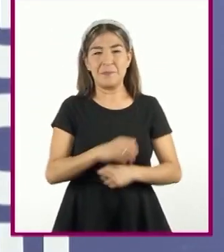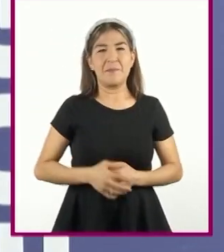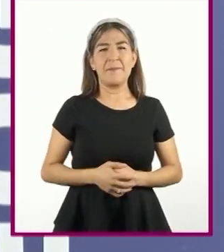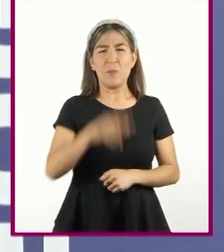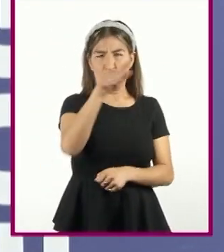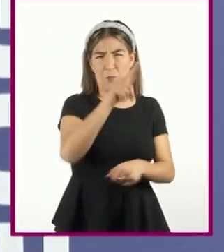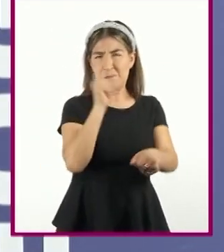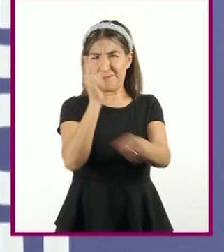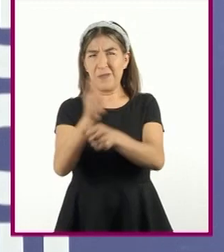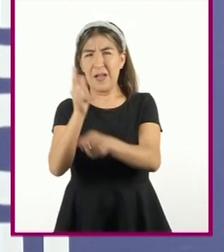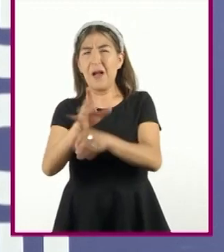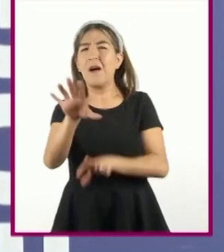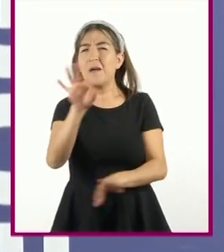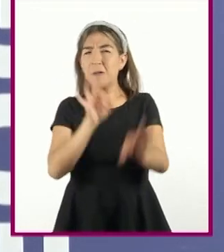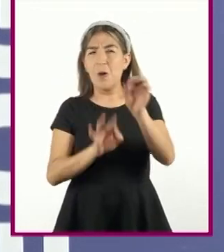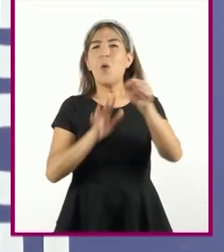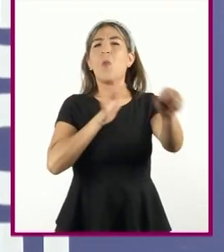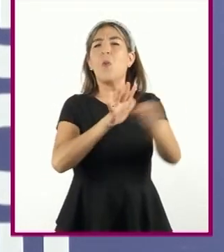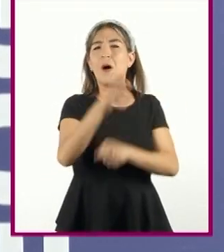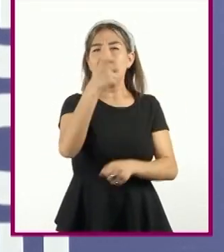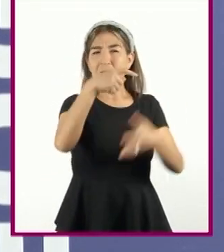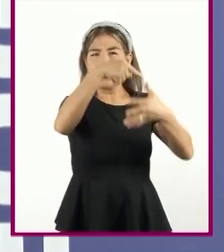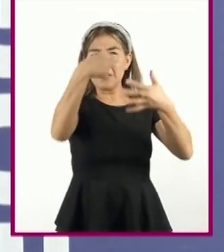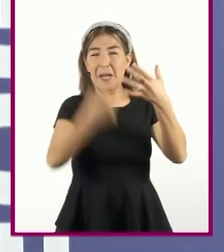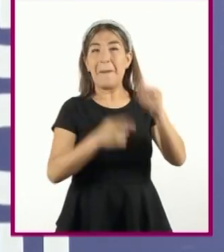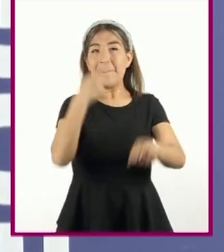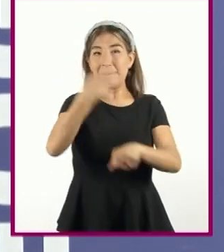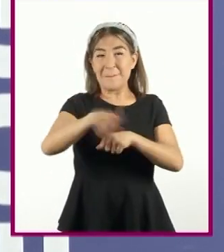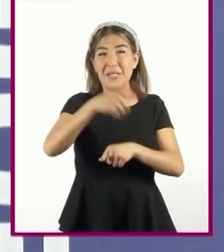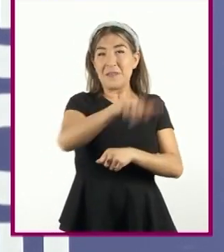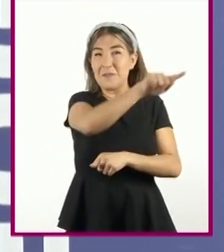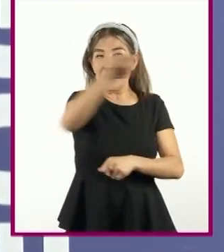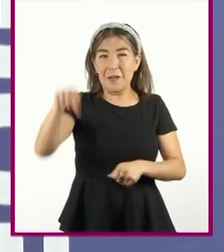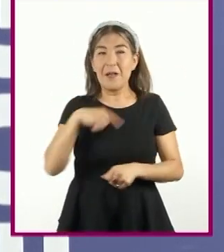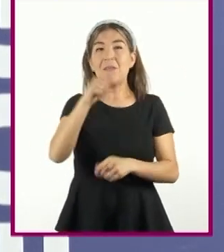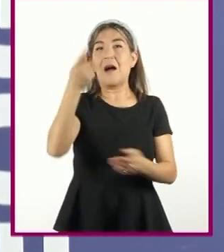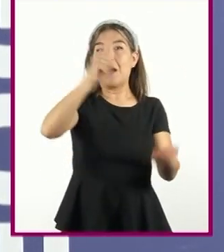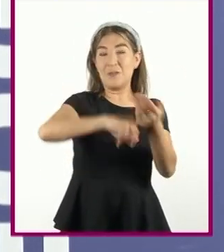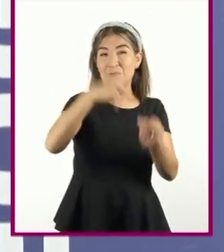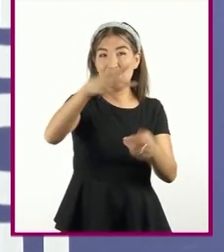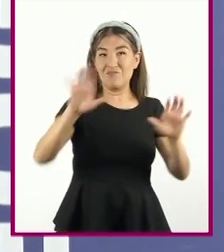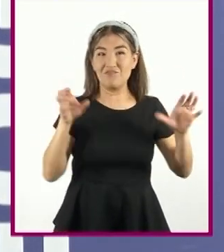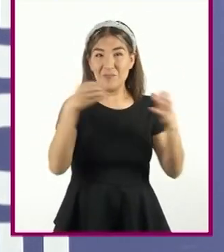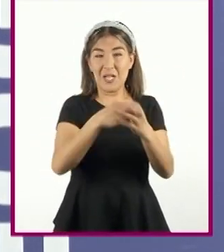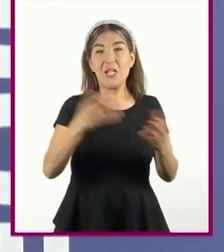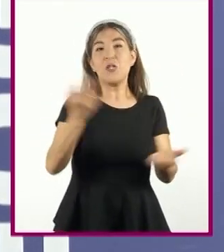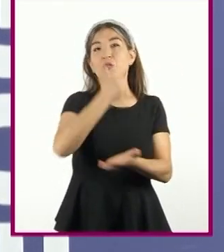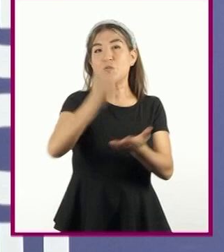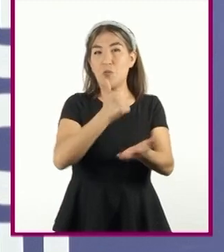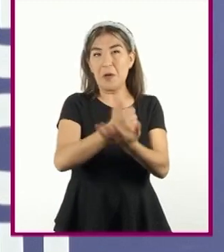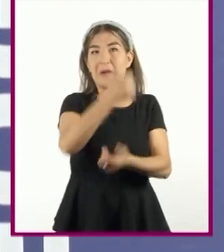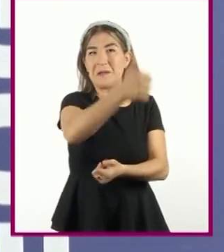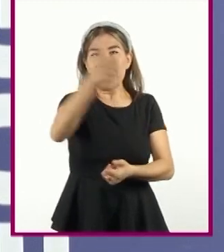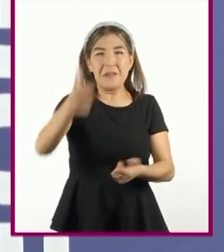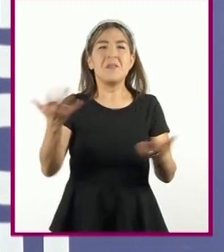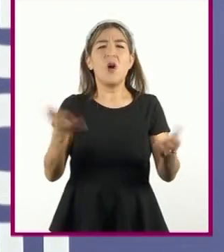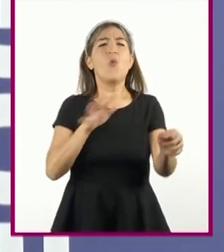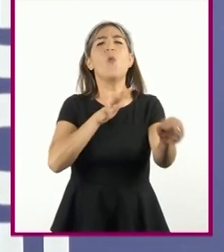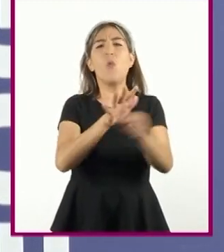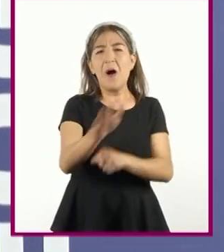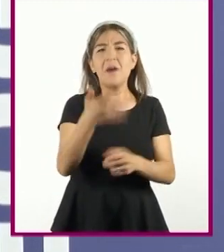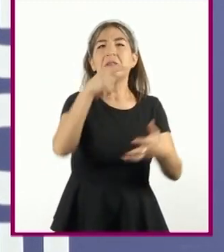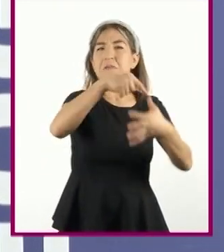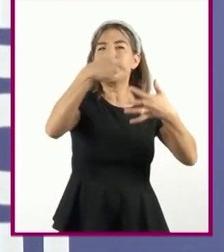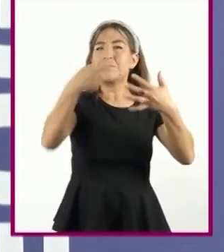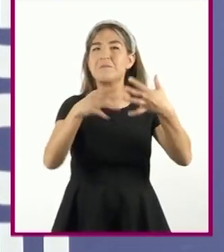¿Identifican alguno o algunos de los riesgos a los que están expuestos en su comunidad o ciudad? ¿Cuál o cuáles